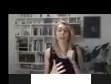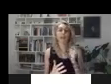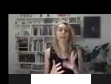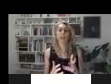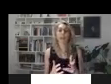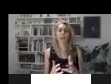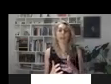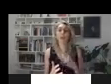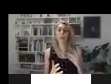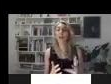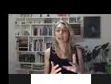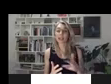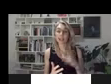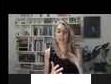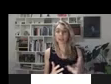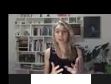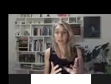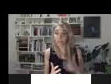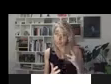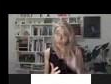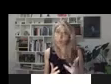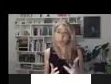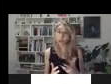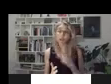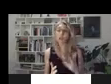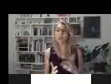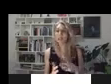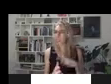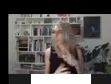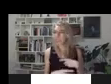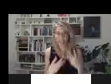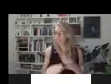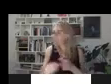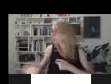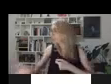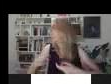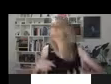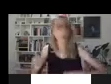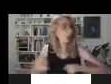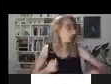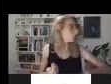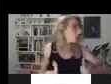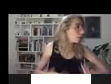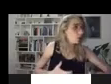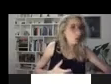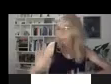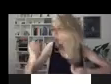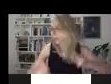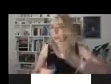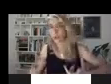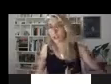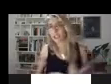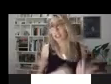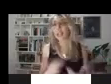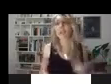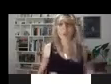hora de preguntar el número en dólares, el galerista tiene que agarrar la calculadora,